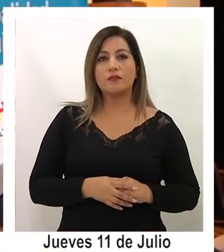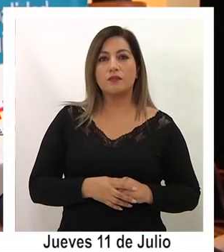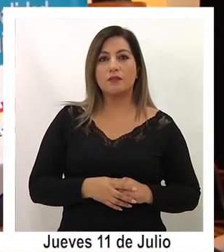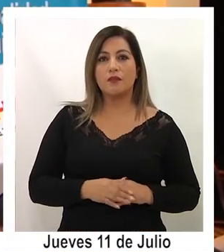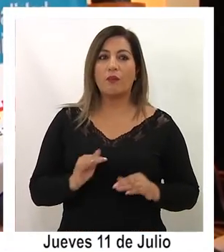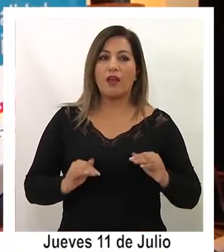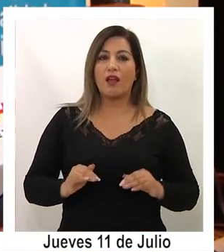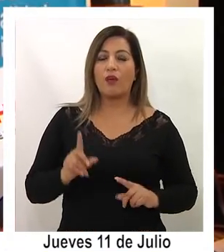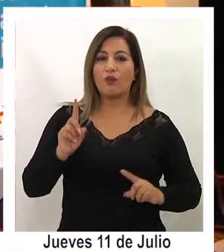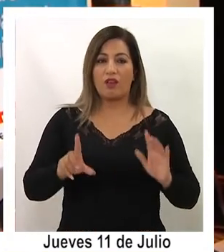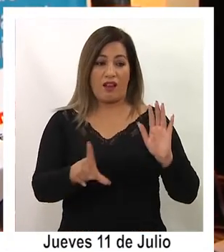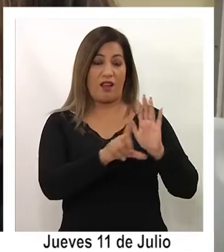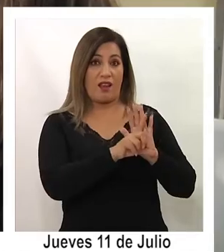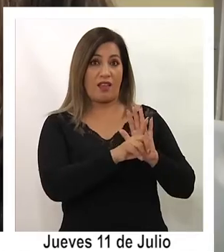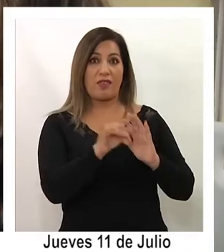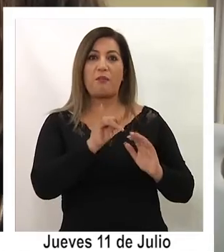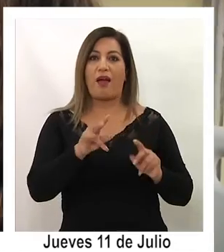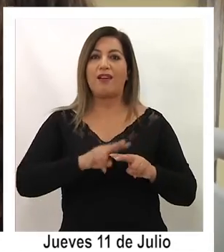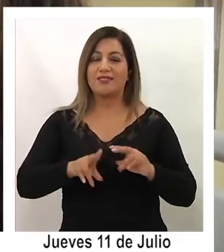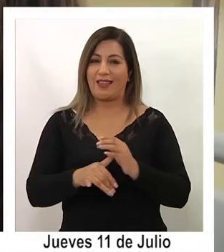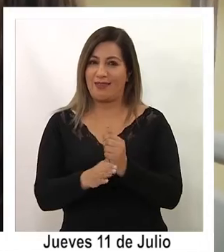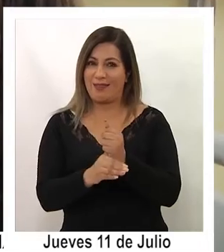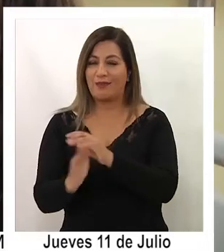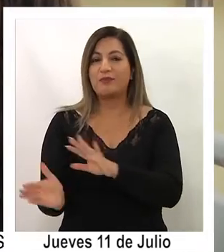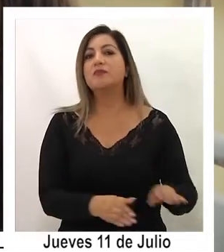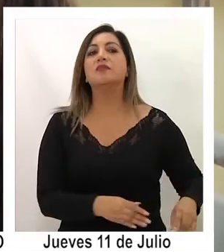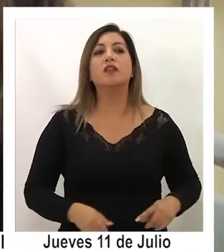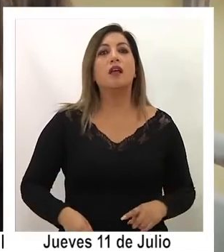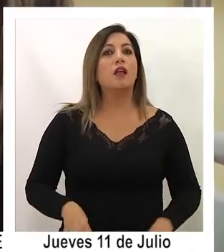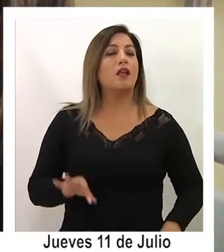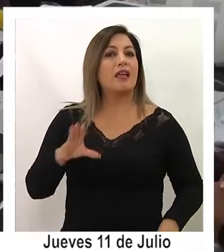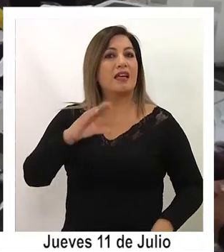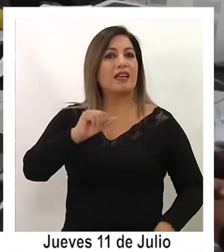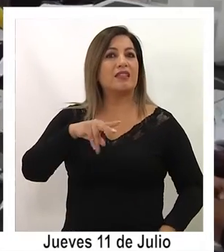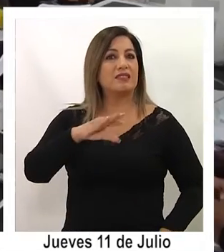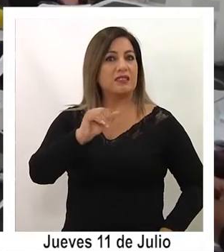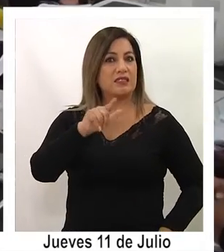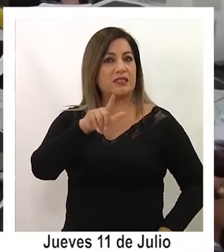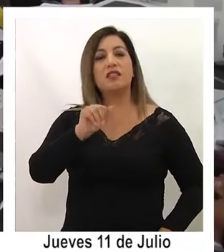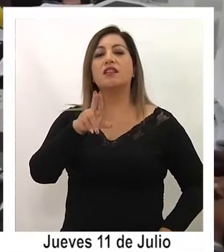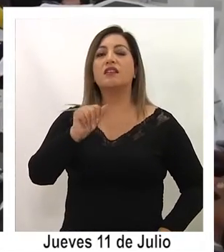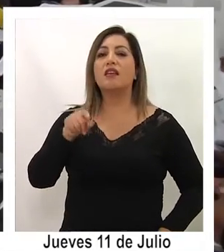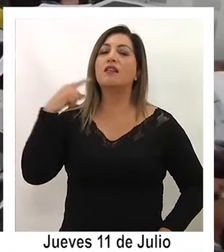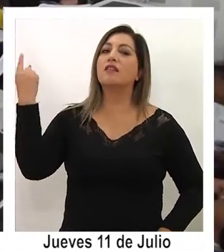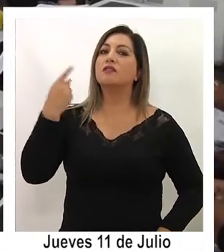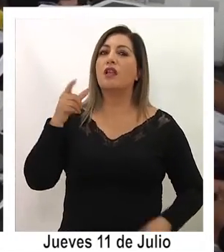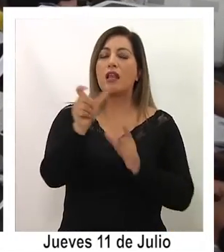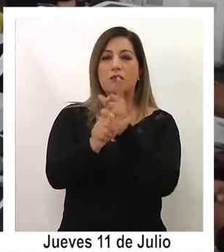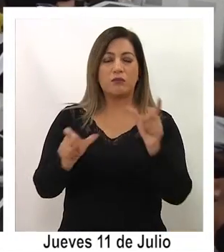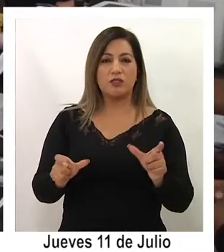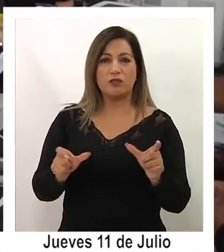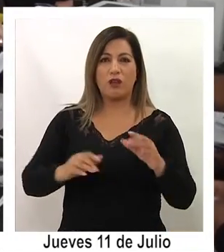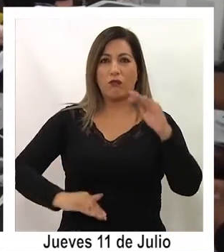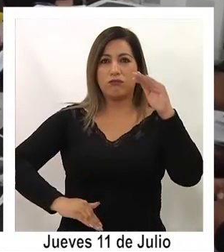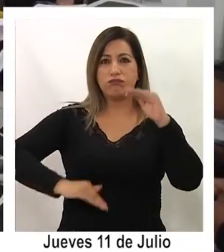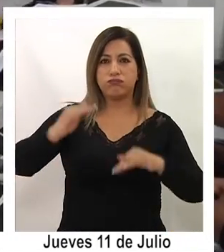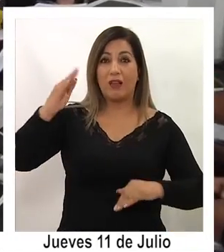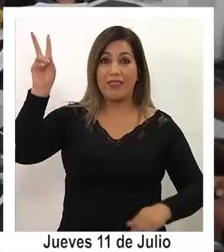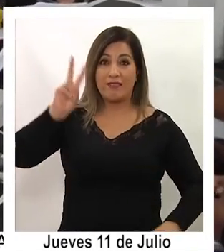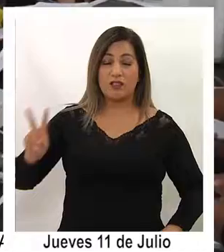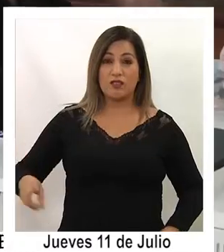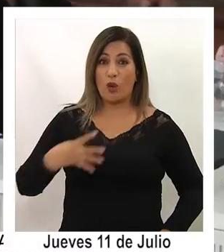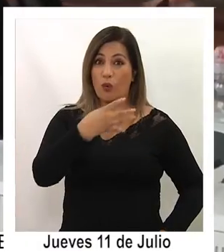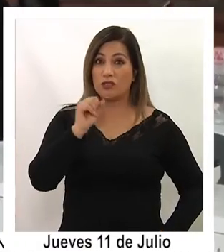por ahí, quien hace la ley hace la trampa. Según datos de la Cancillería Nacional, la cifra de venezolanos aumentó a 400